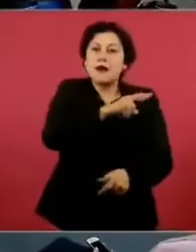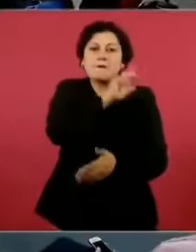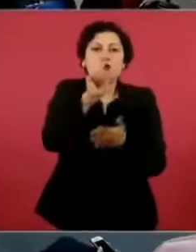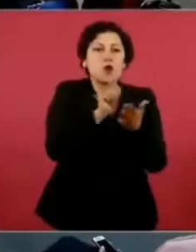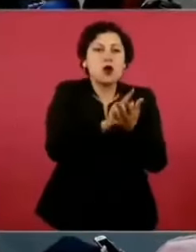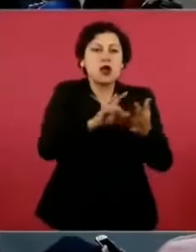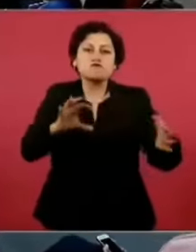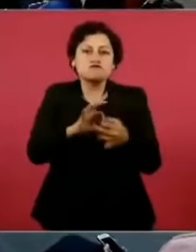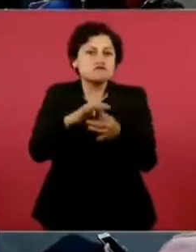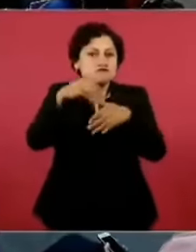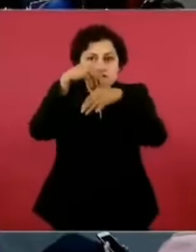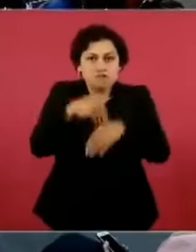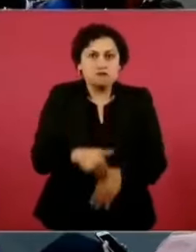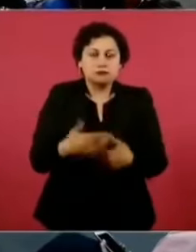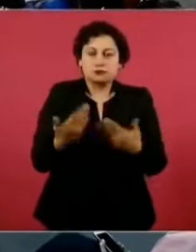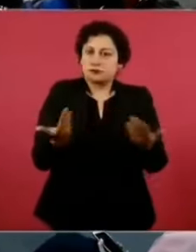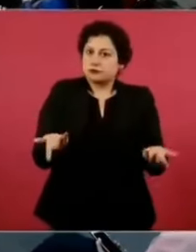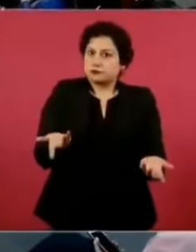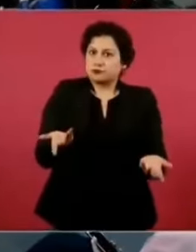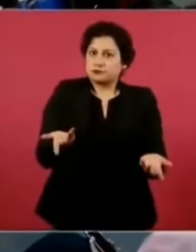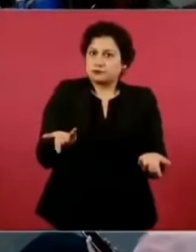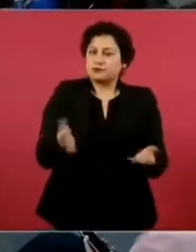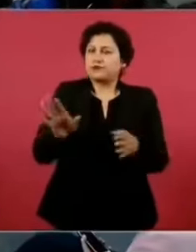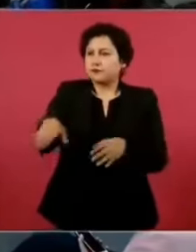no ahora, pero preparar